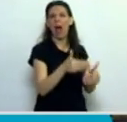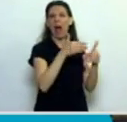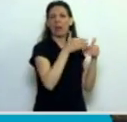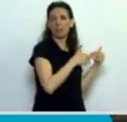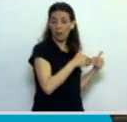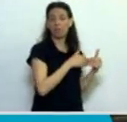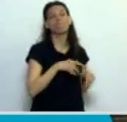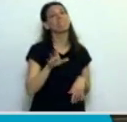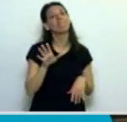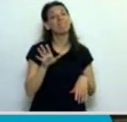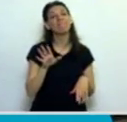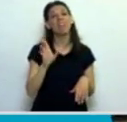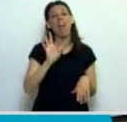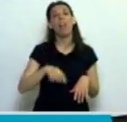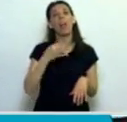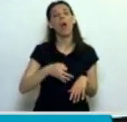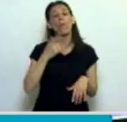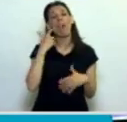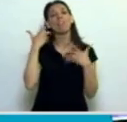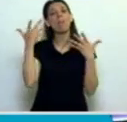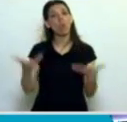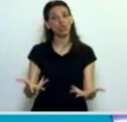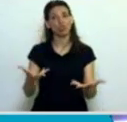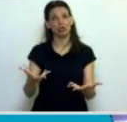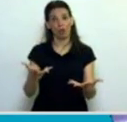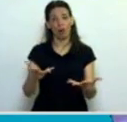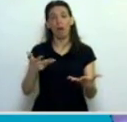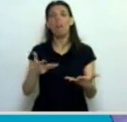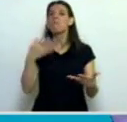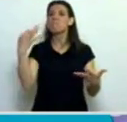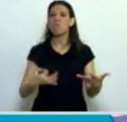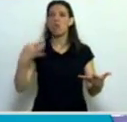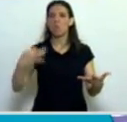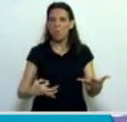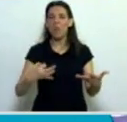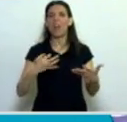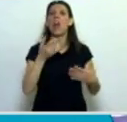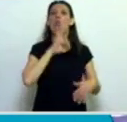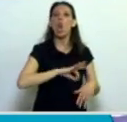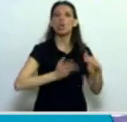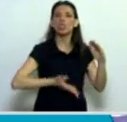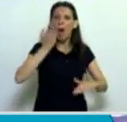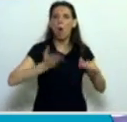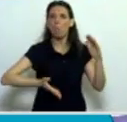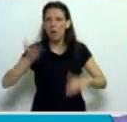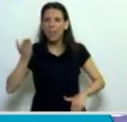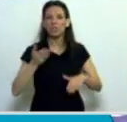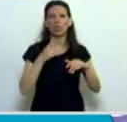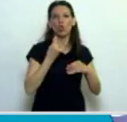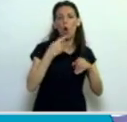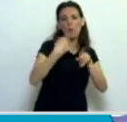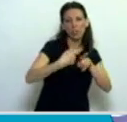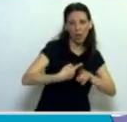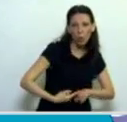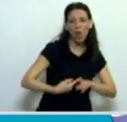también demostró que ocurrió todo lo contrario y sobre la base de la movilidad y la fórmula establecida en aquel entonces, los